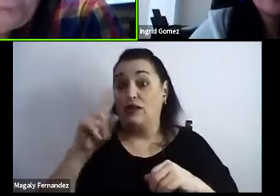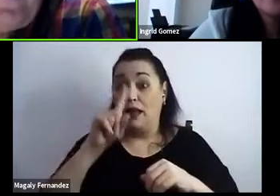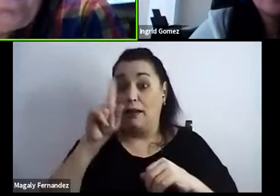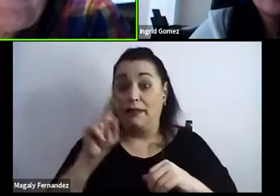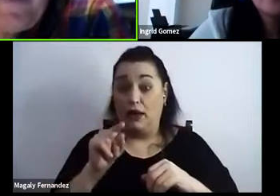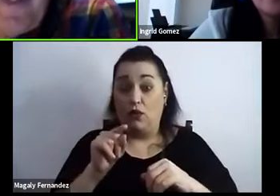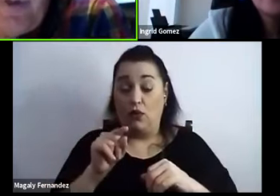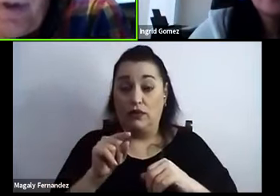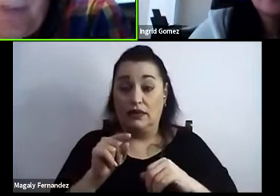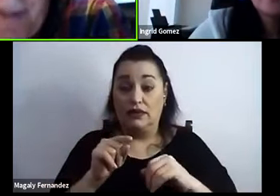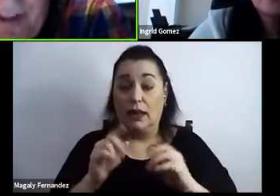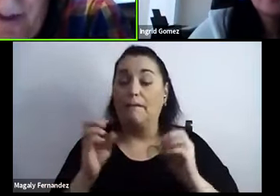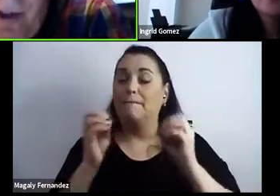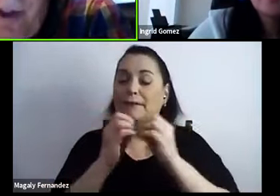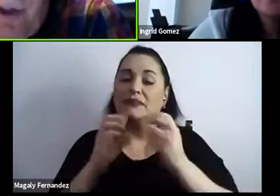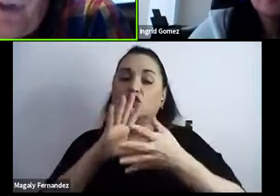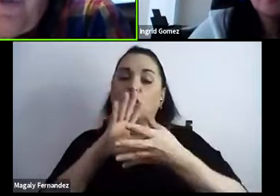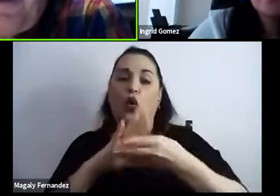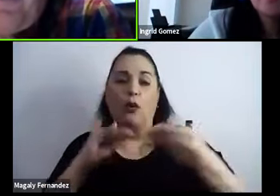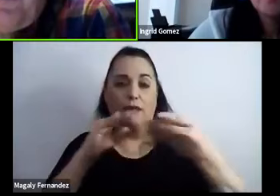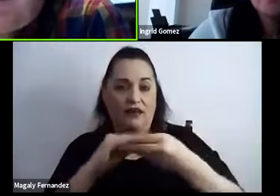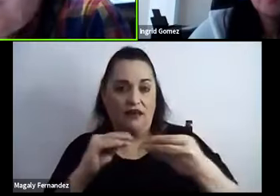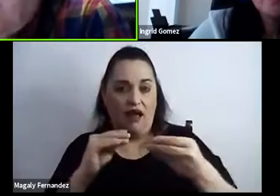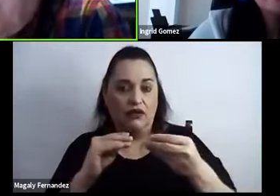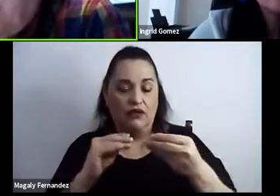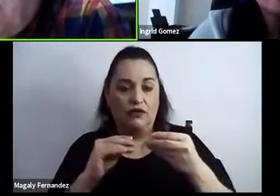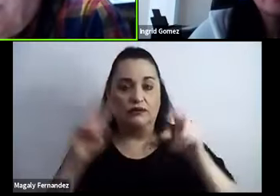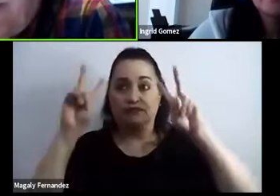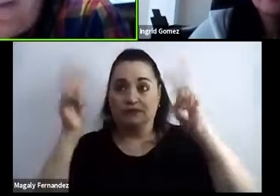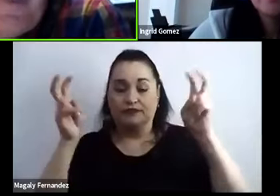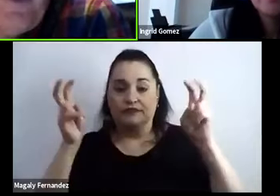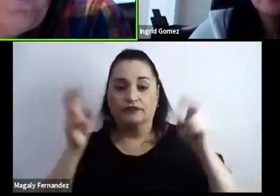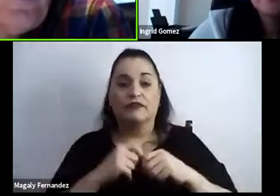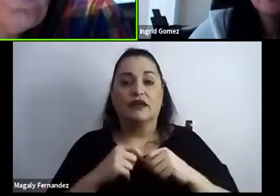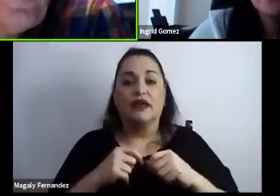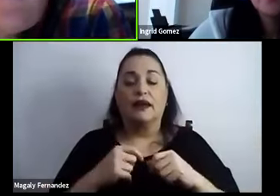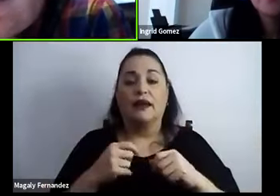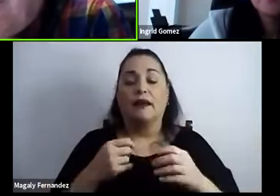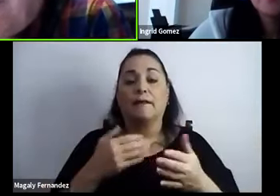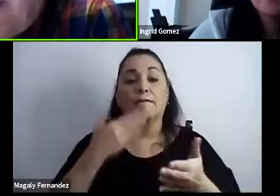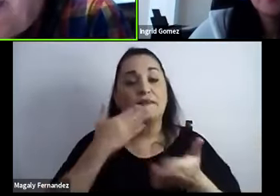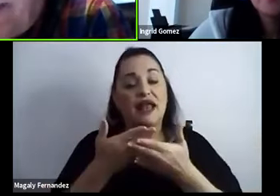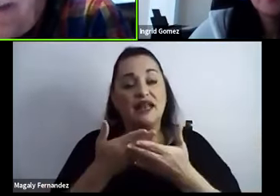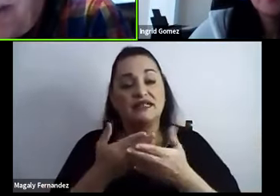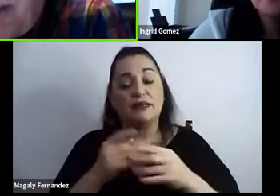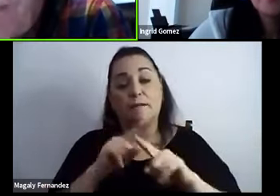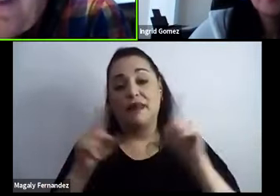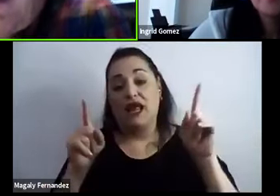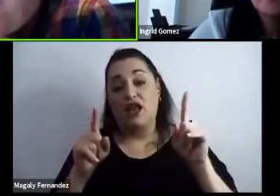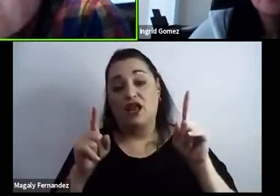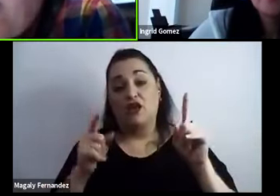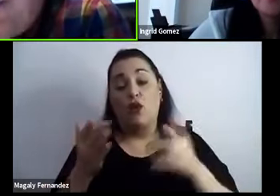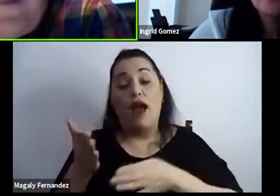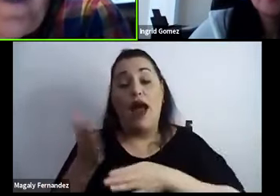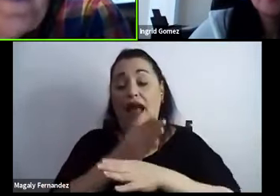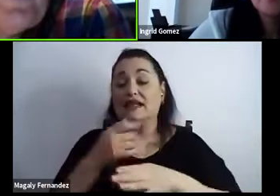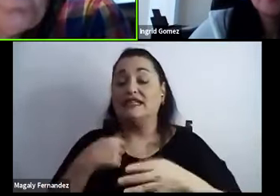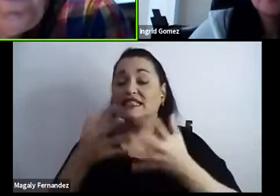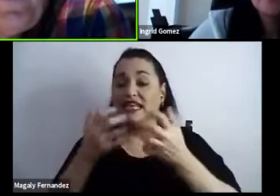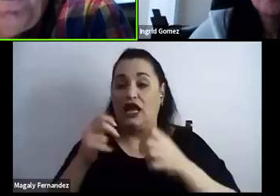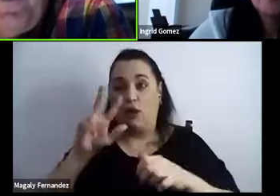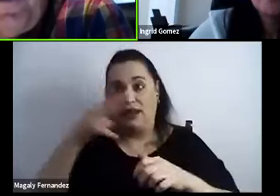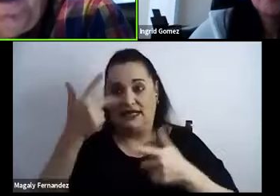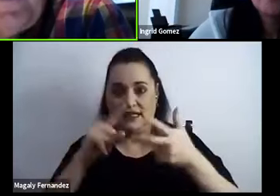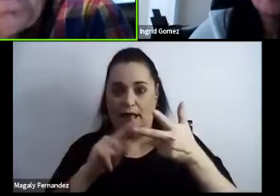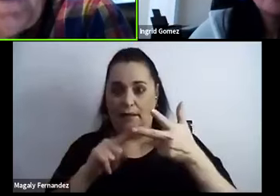Ingrid, que era más bien un comentario sobre los niveles de producción, pero quiero antes responder a la tercera